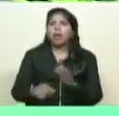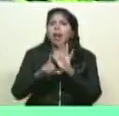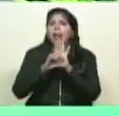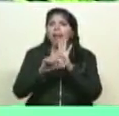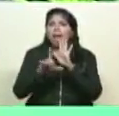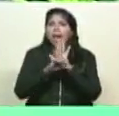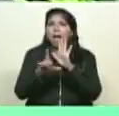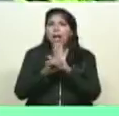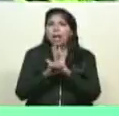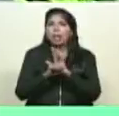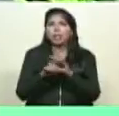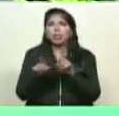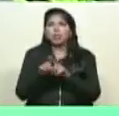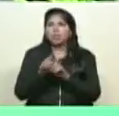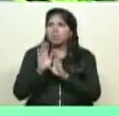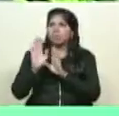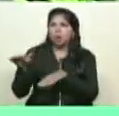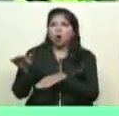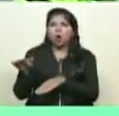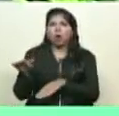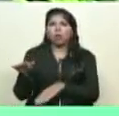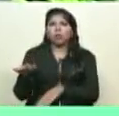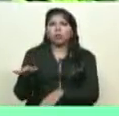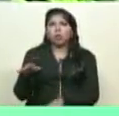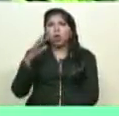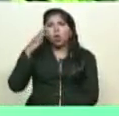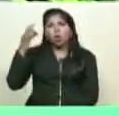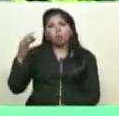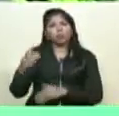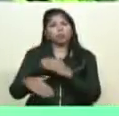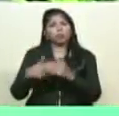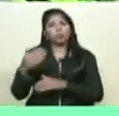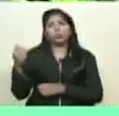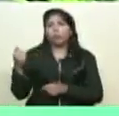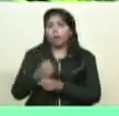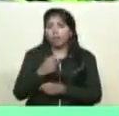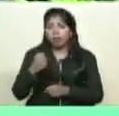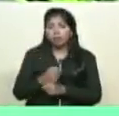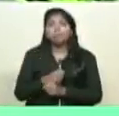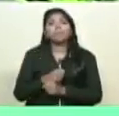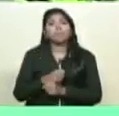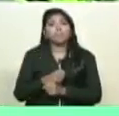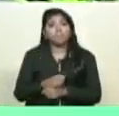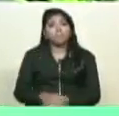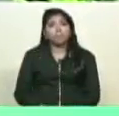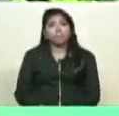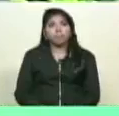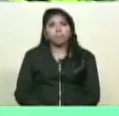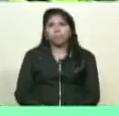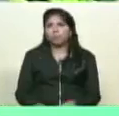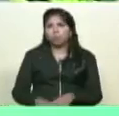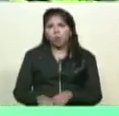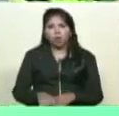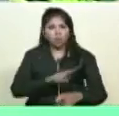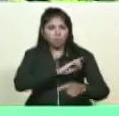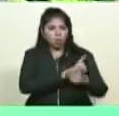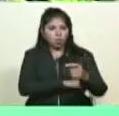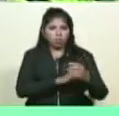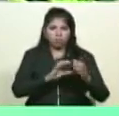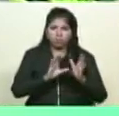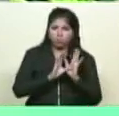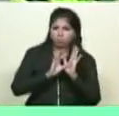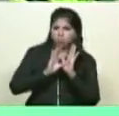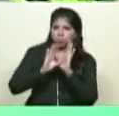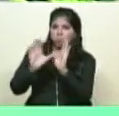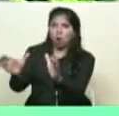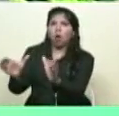que le dé poder a los consejos productivos de los trabajadores, le dé poder a la clase obrera para